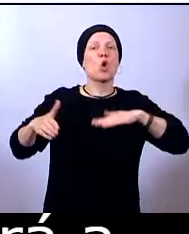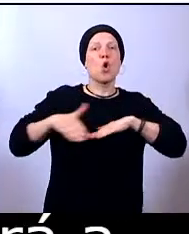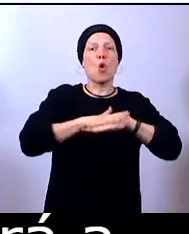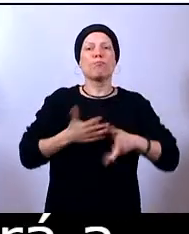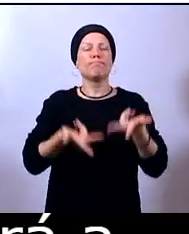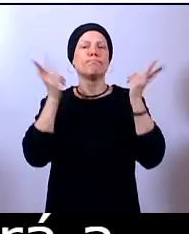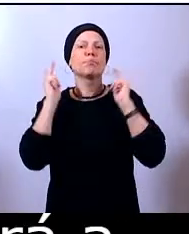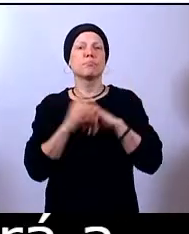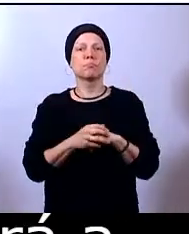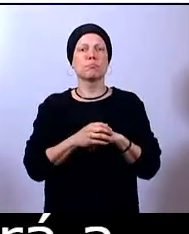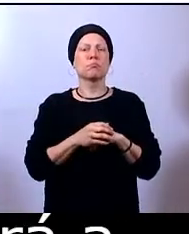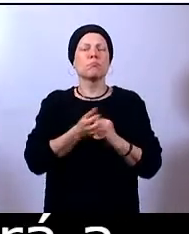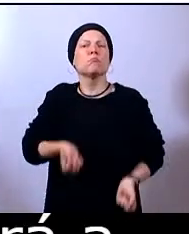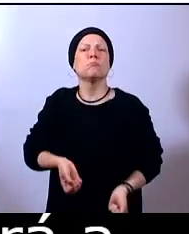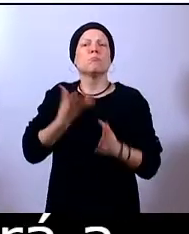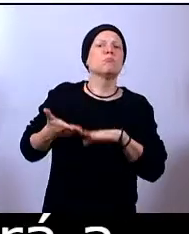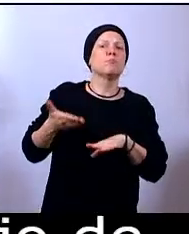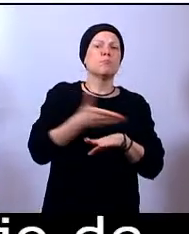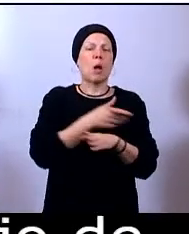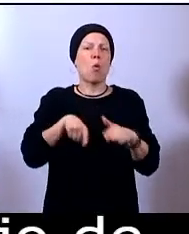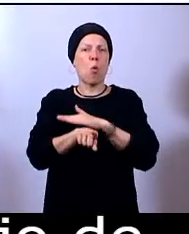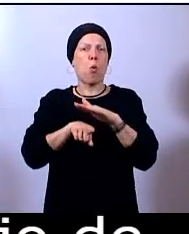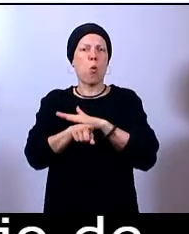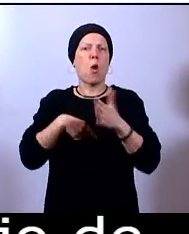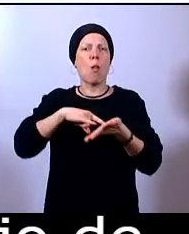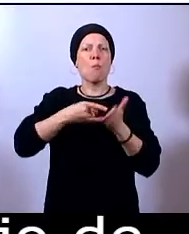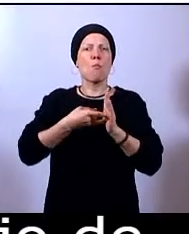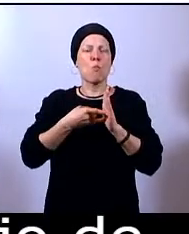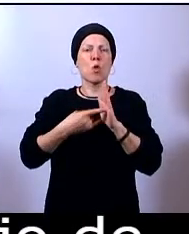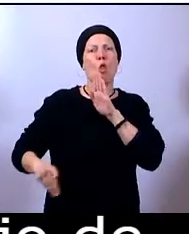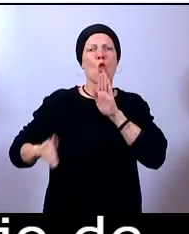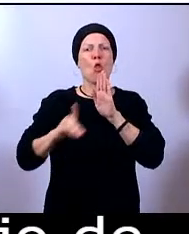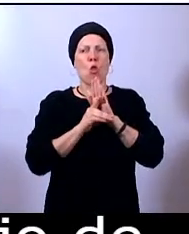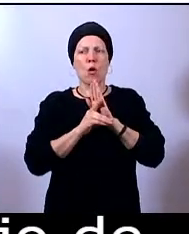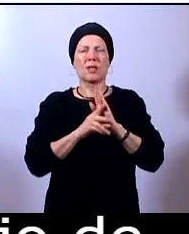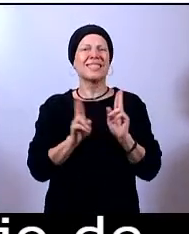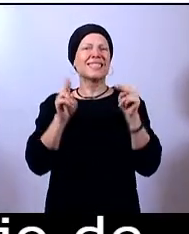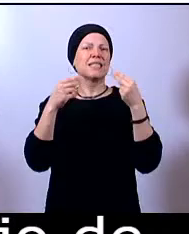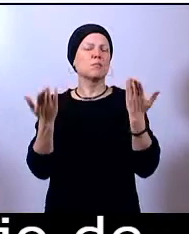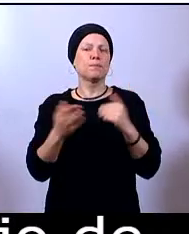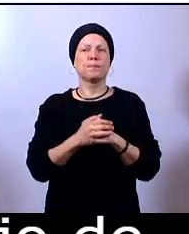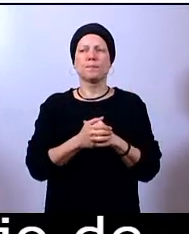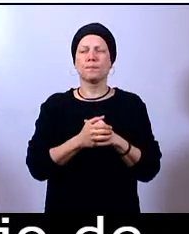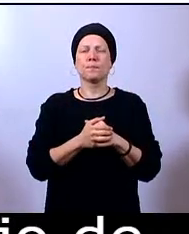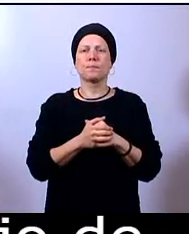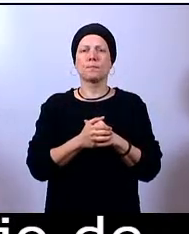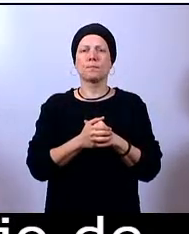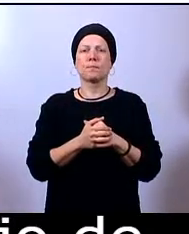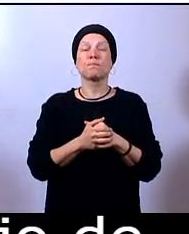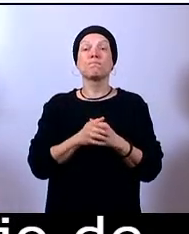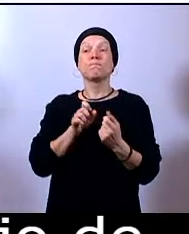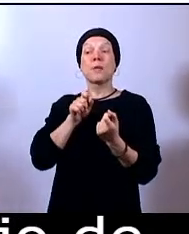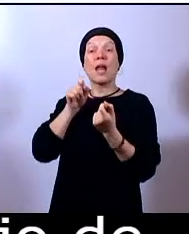al pronunciamiento previo sobre la tramitación del proyecto de decreto sobre el que se regula el teletrabajo.